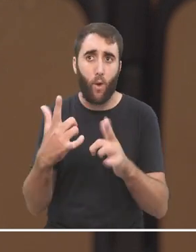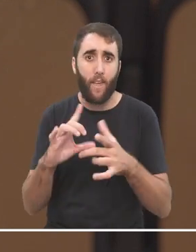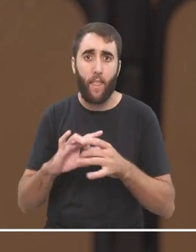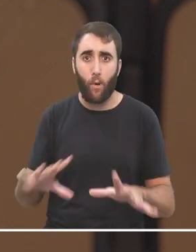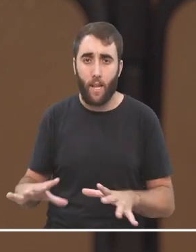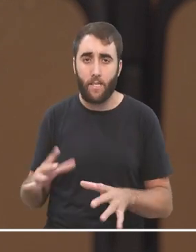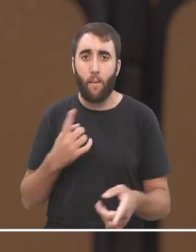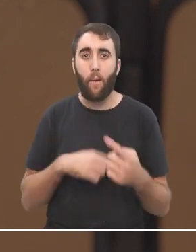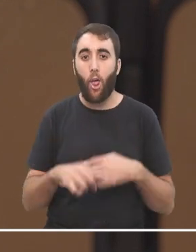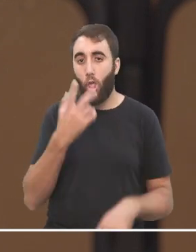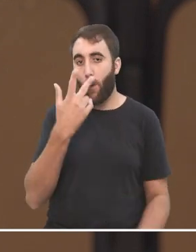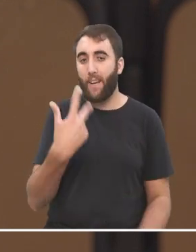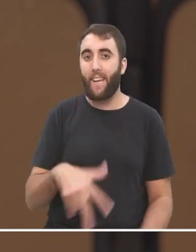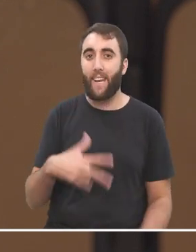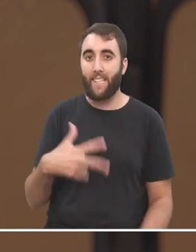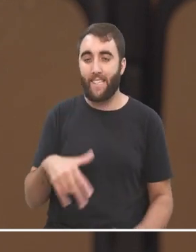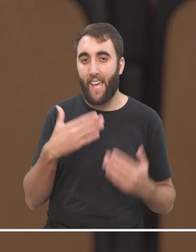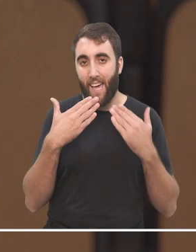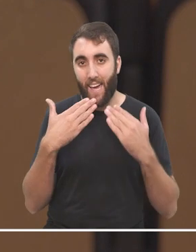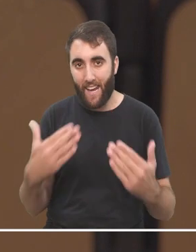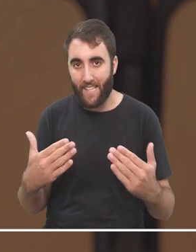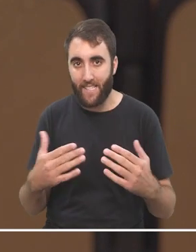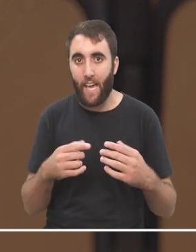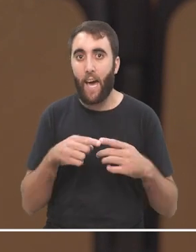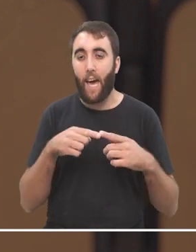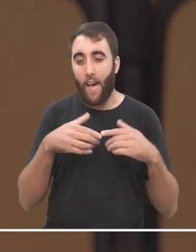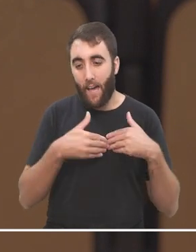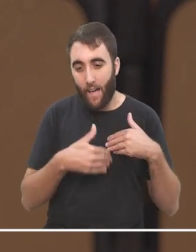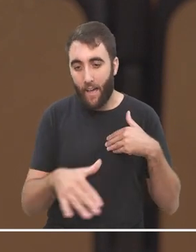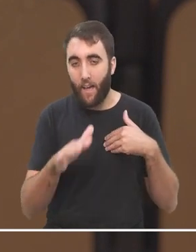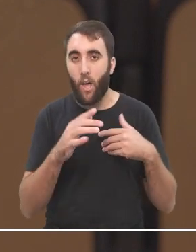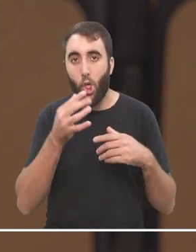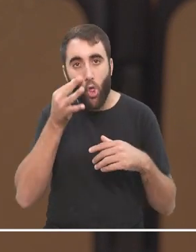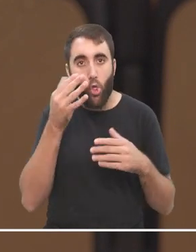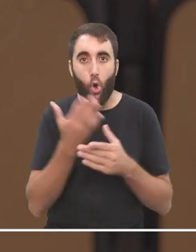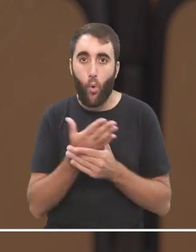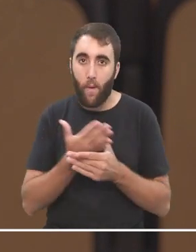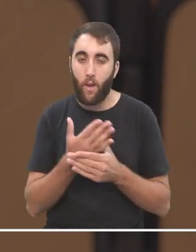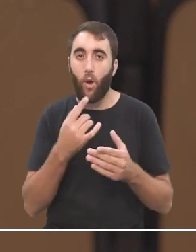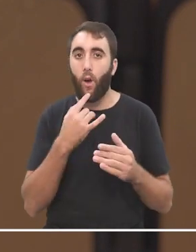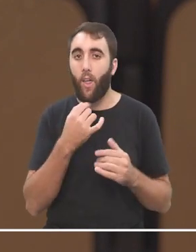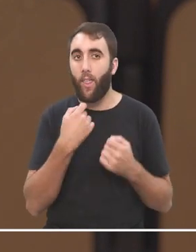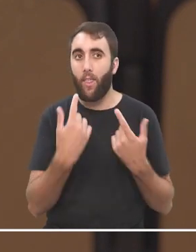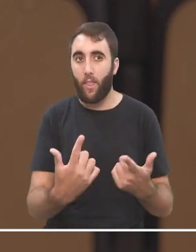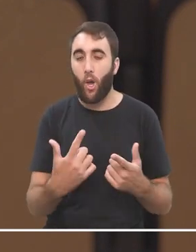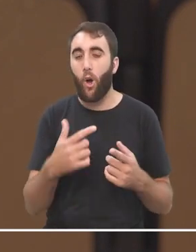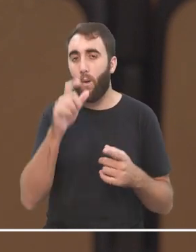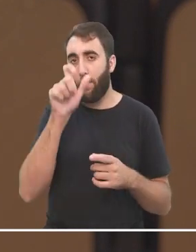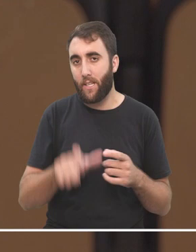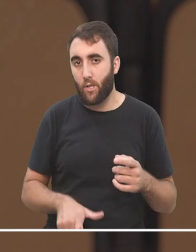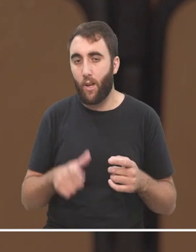embargo, a partir de 2013, y gracias, entre otras cosas, a las revelaciones o a los documentos que facilitó Edward